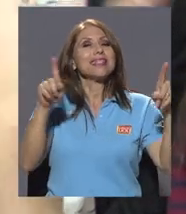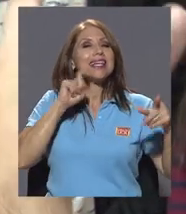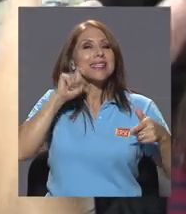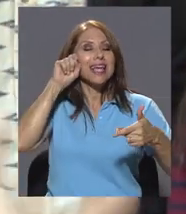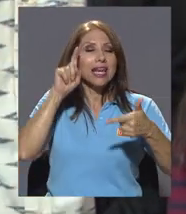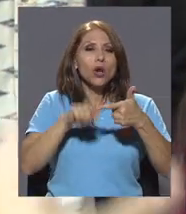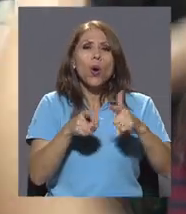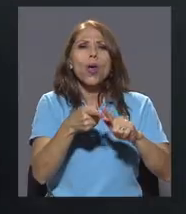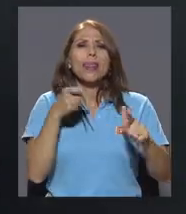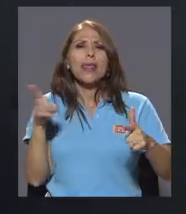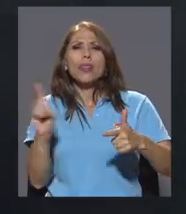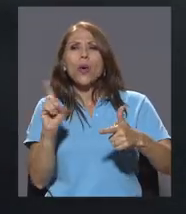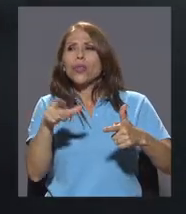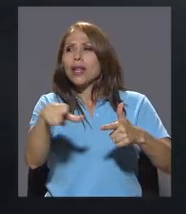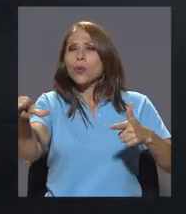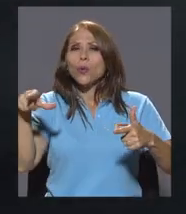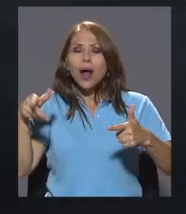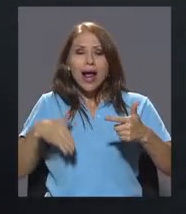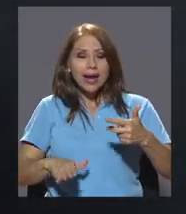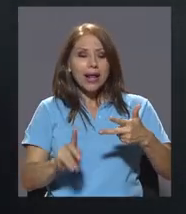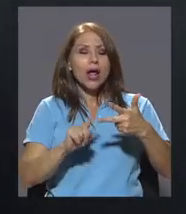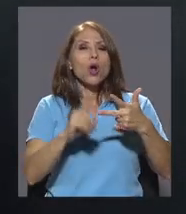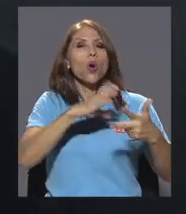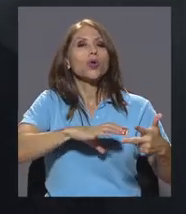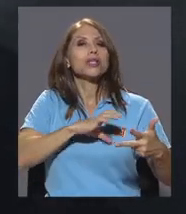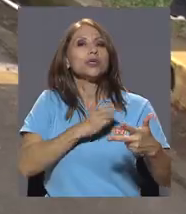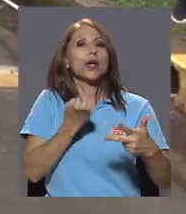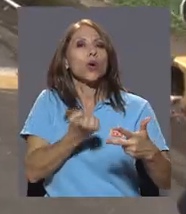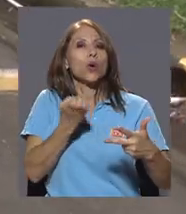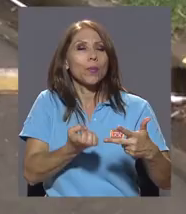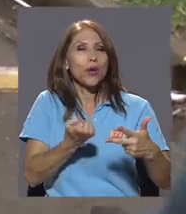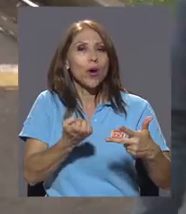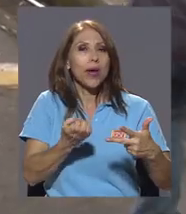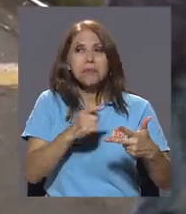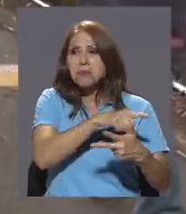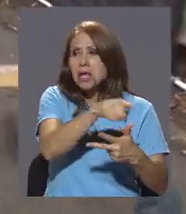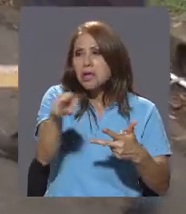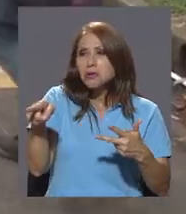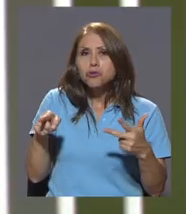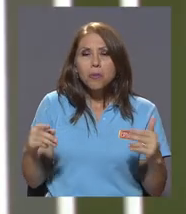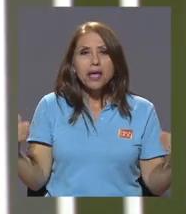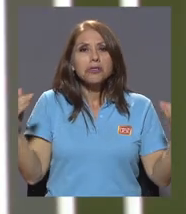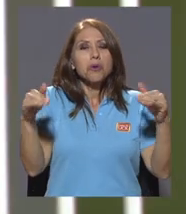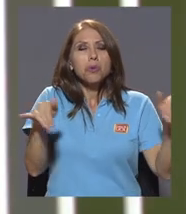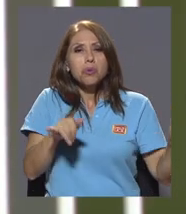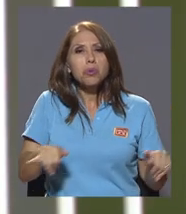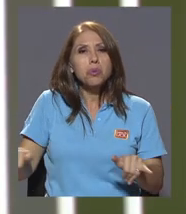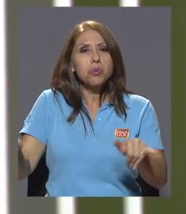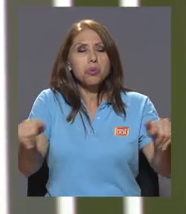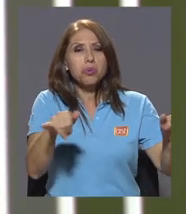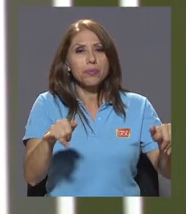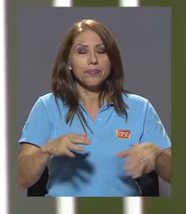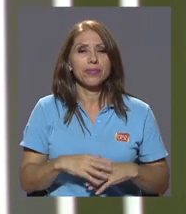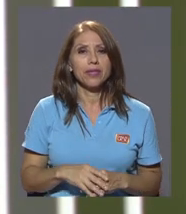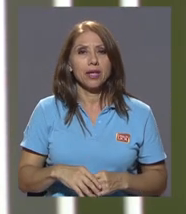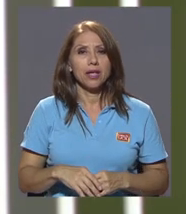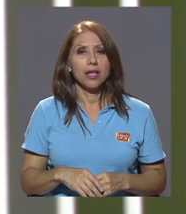condición socioeconómica en la población que se inscribe para hacer la prueba. Lo que ha crecido es